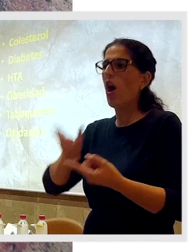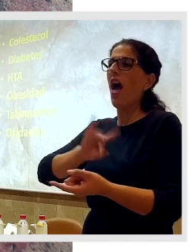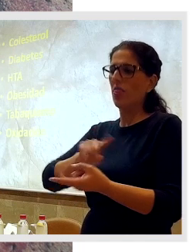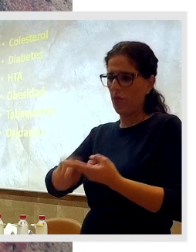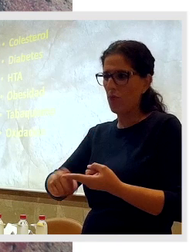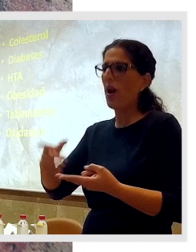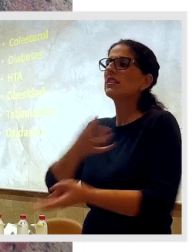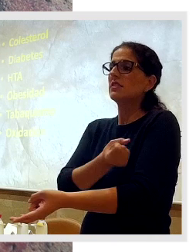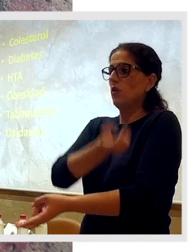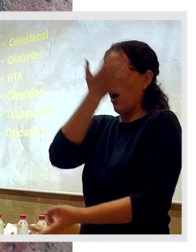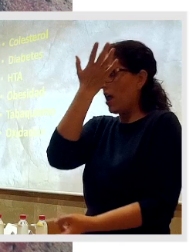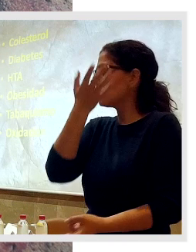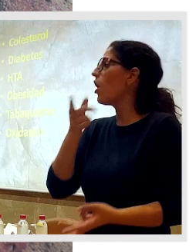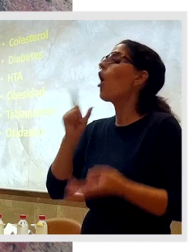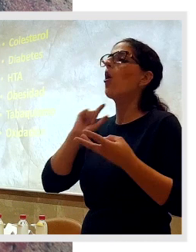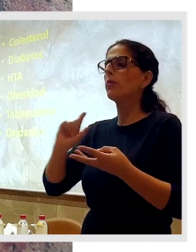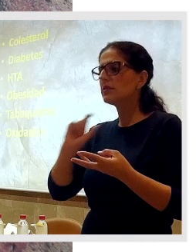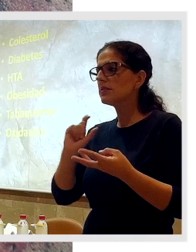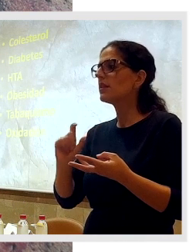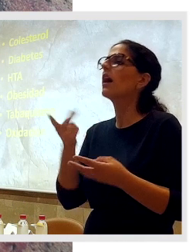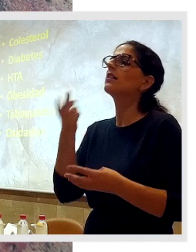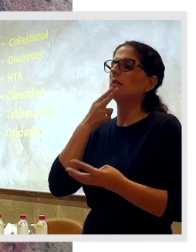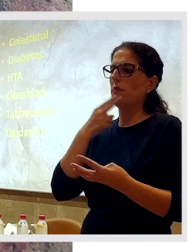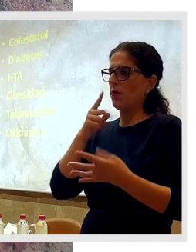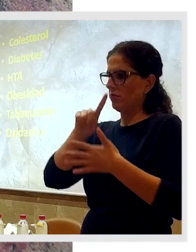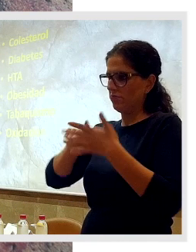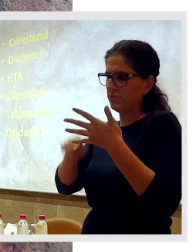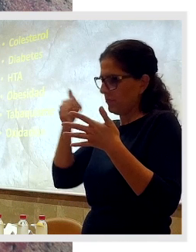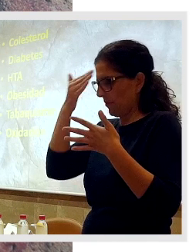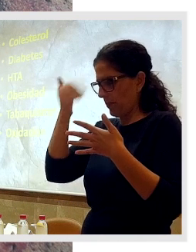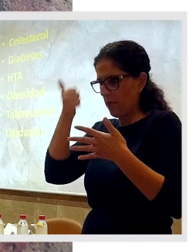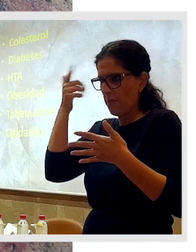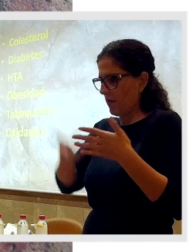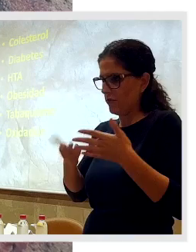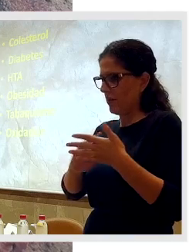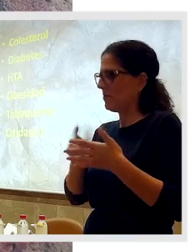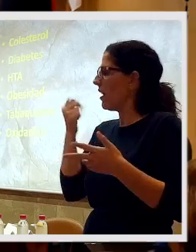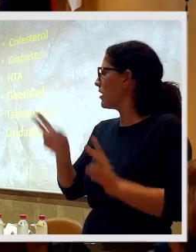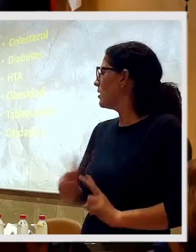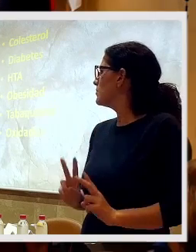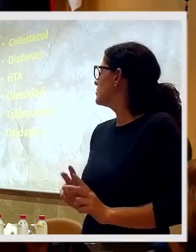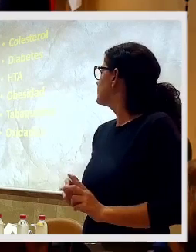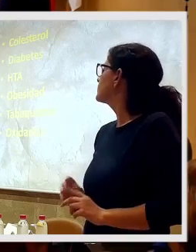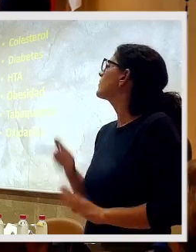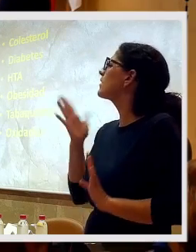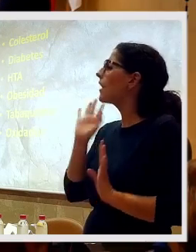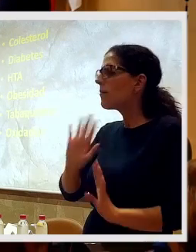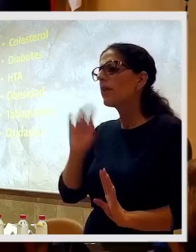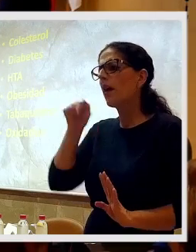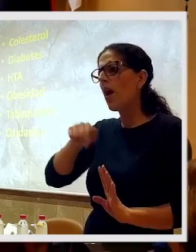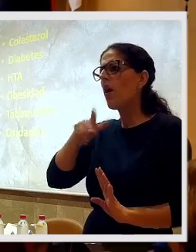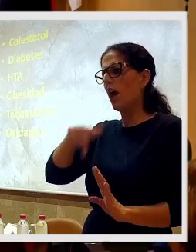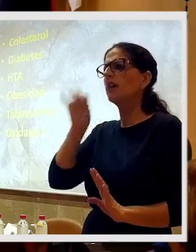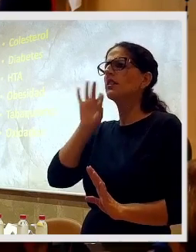la hipertensión, la obesidad y el tabaco, sin duda ninguna. Pero, curiosamente, hoy también sabemos en el